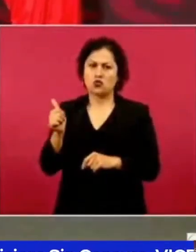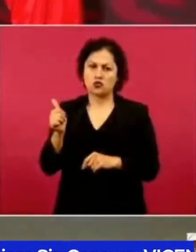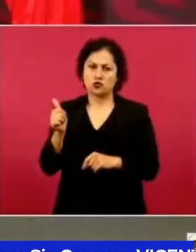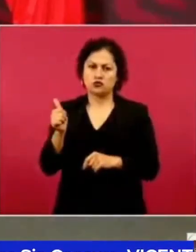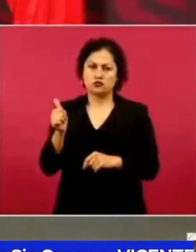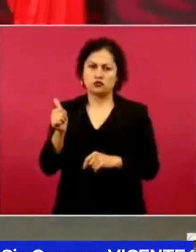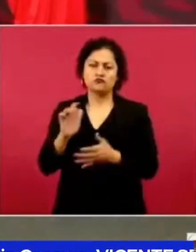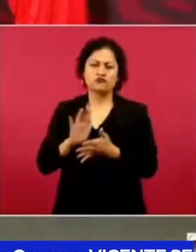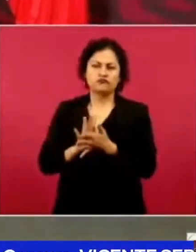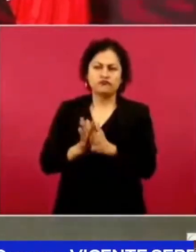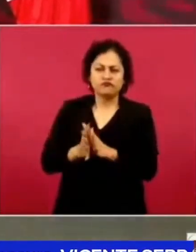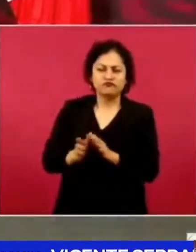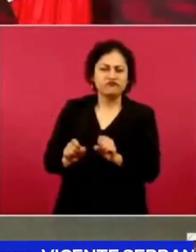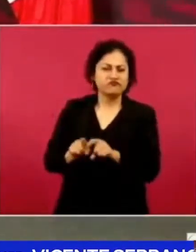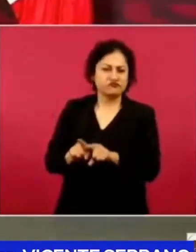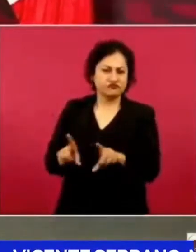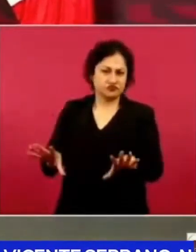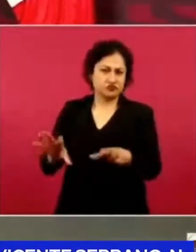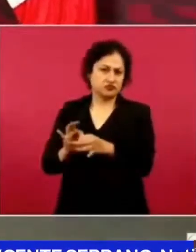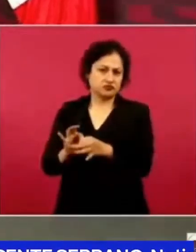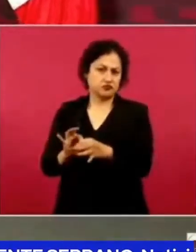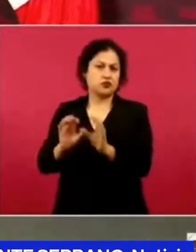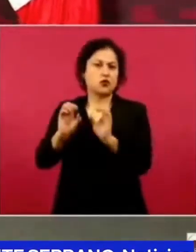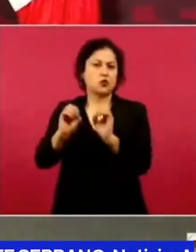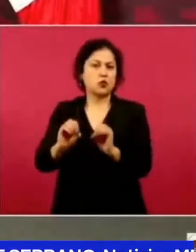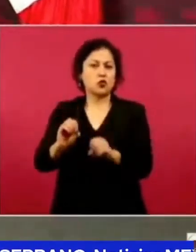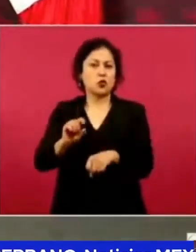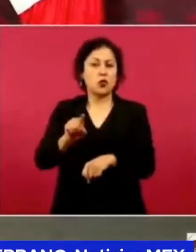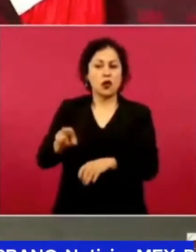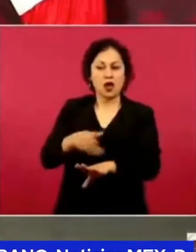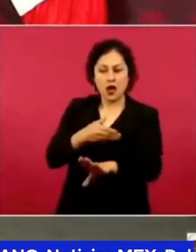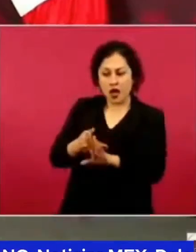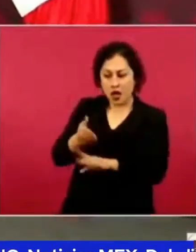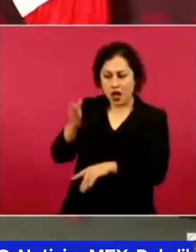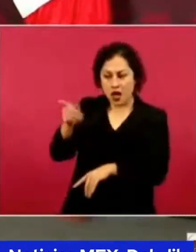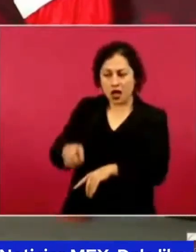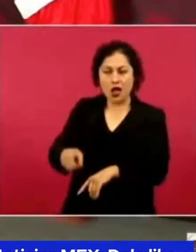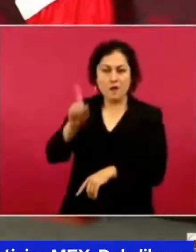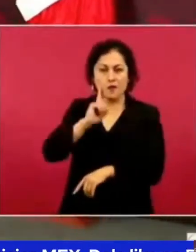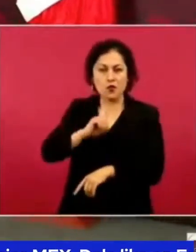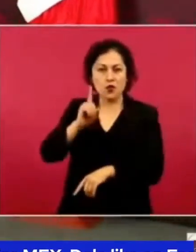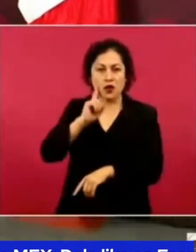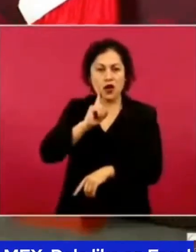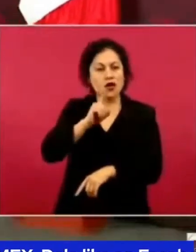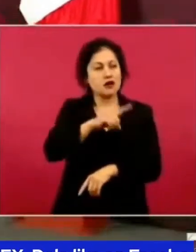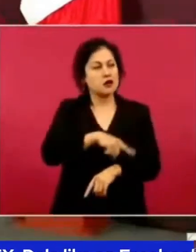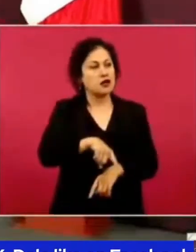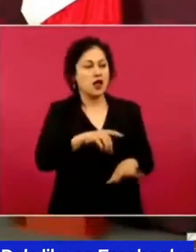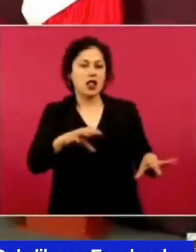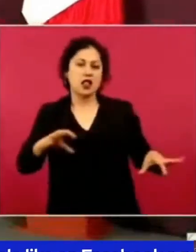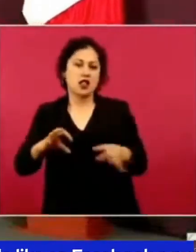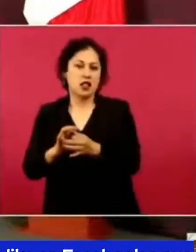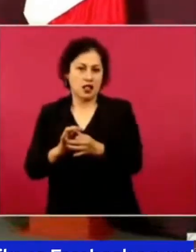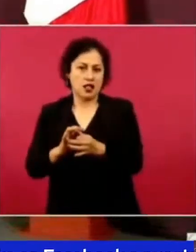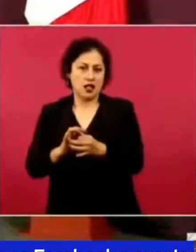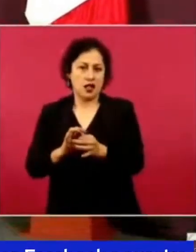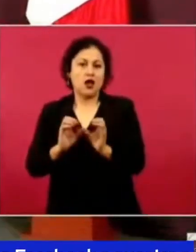sus rivales, los que consideraban de que podían